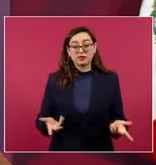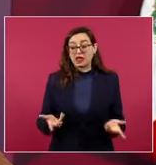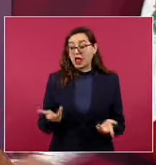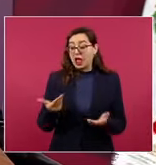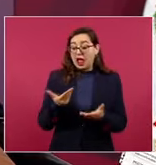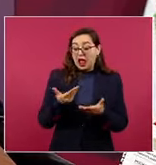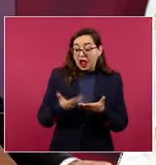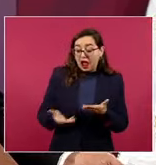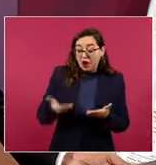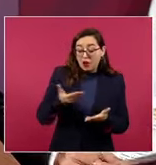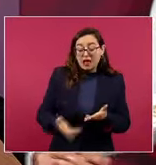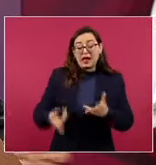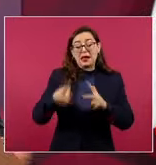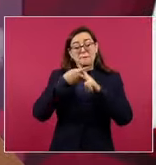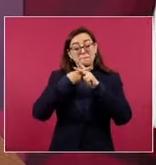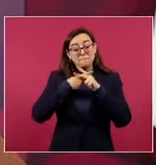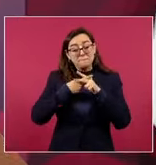¿Cómo?